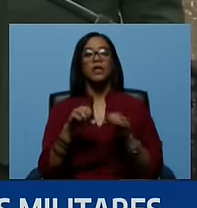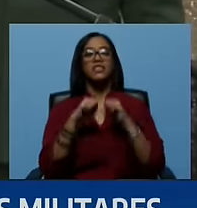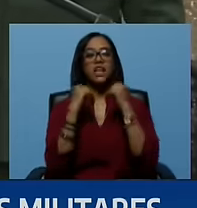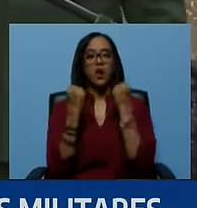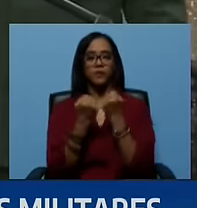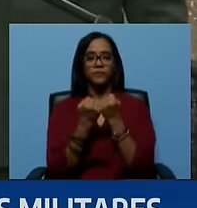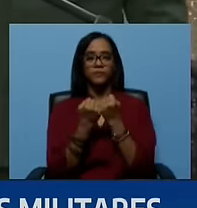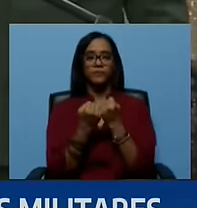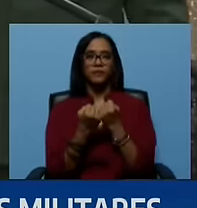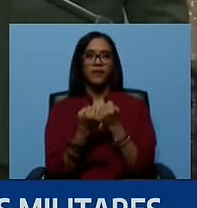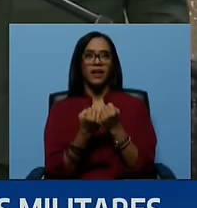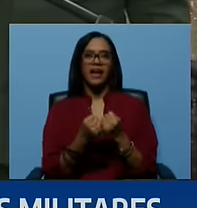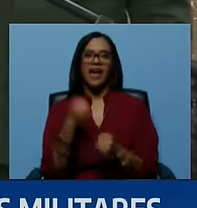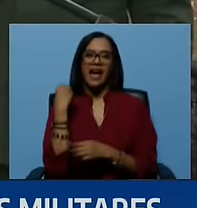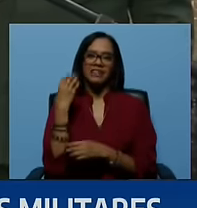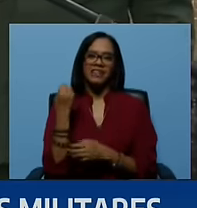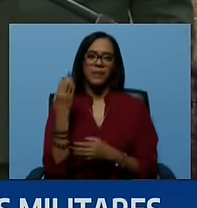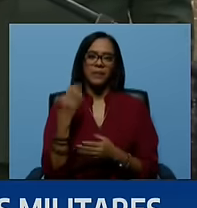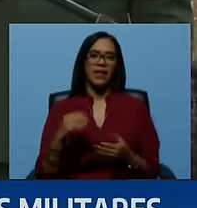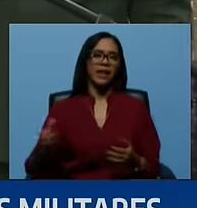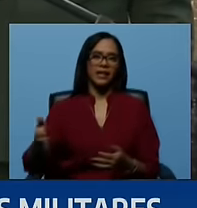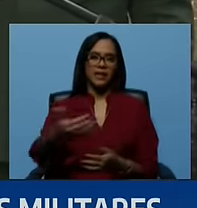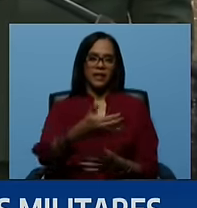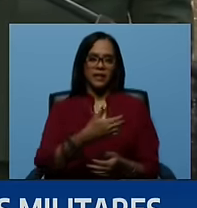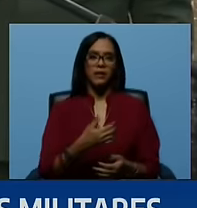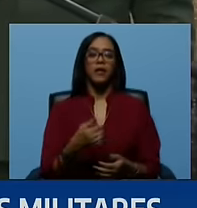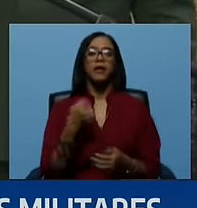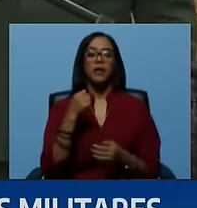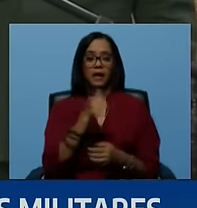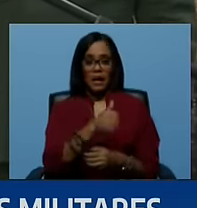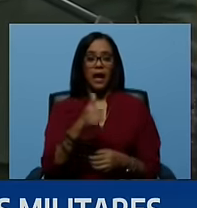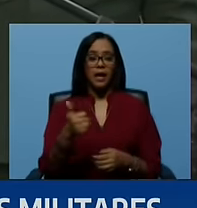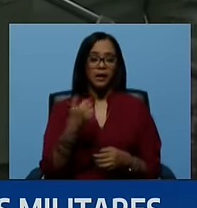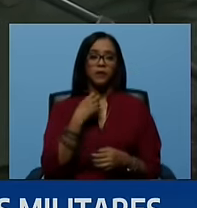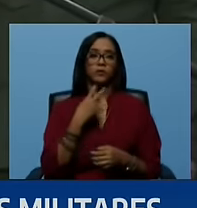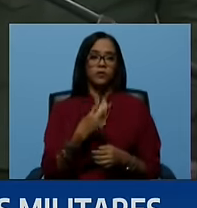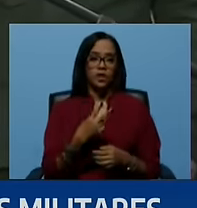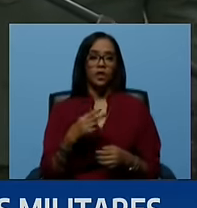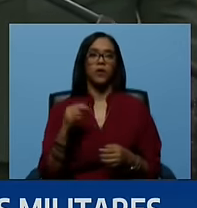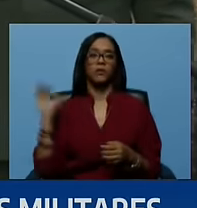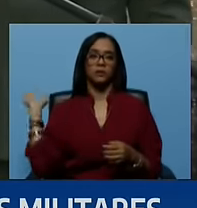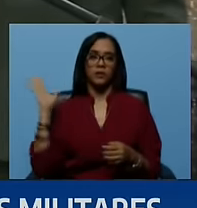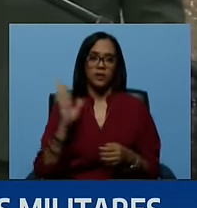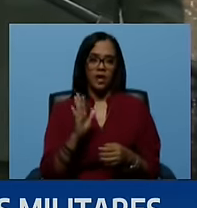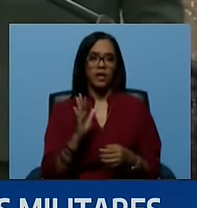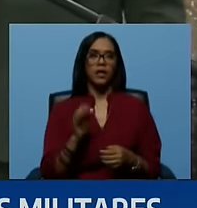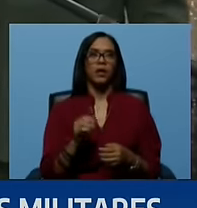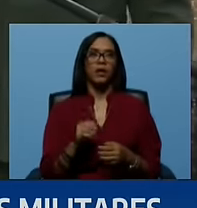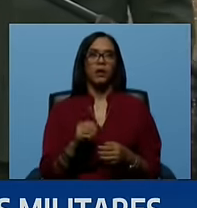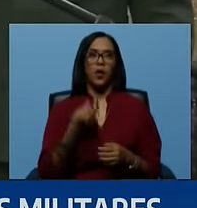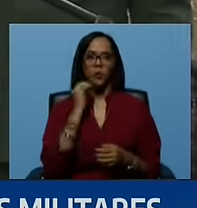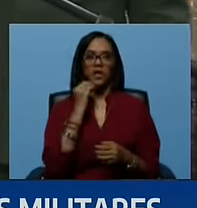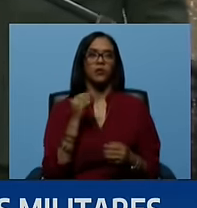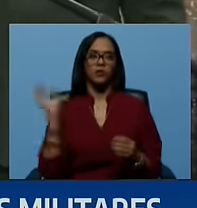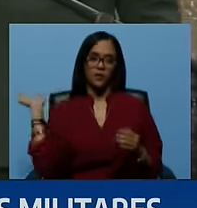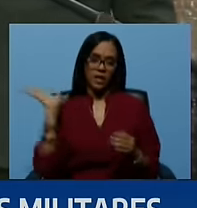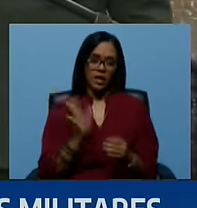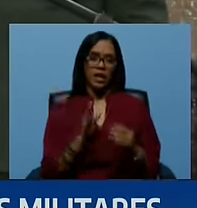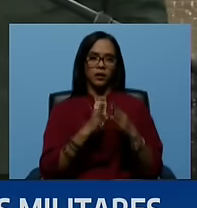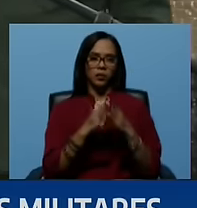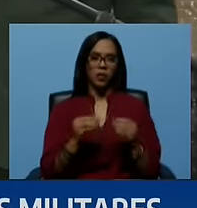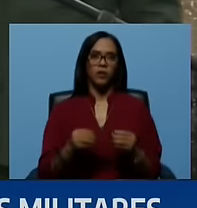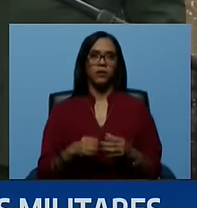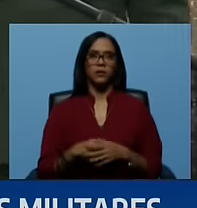entonces asamblea general cada delegado de curso iba para el aula y se traía Y los muchachos todos